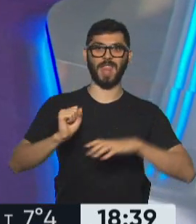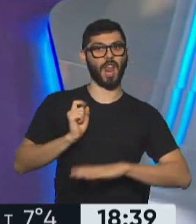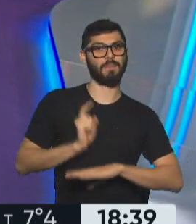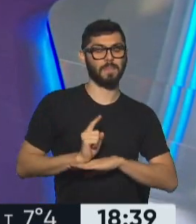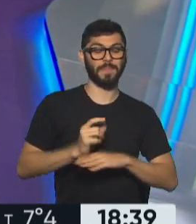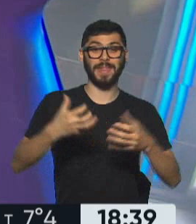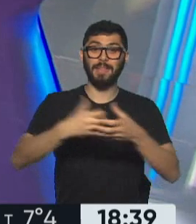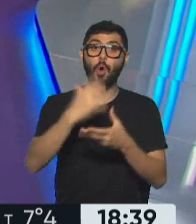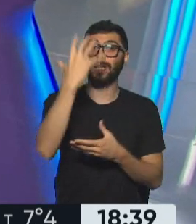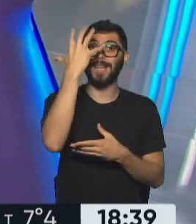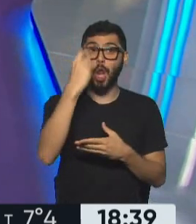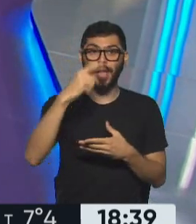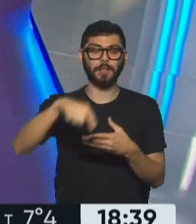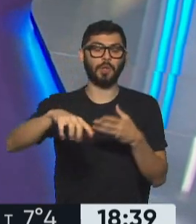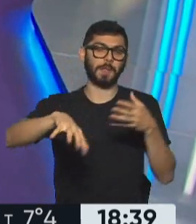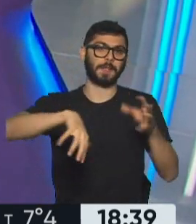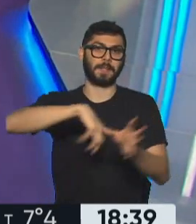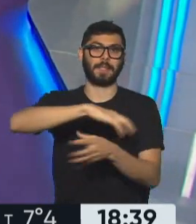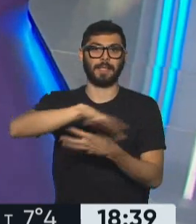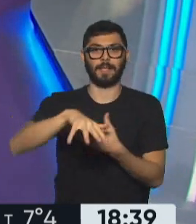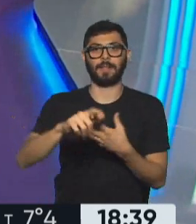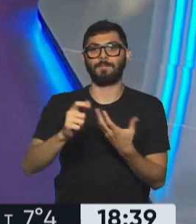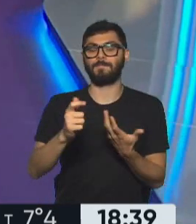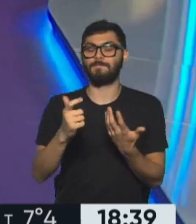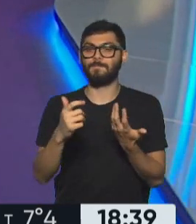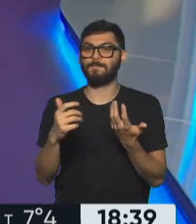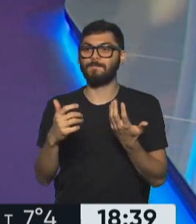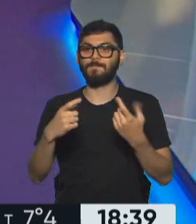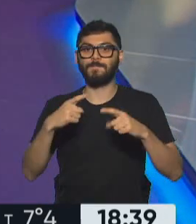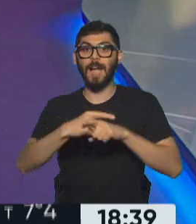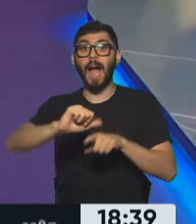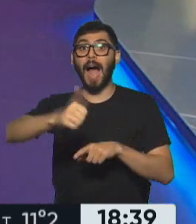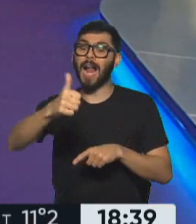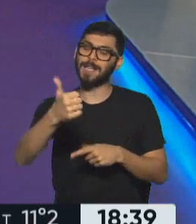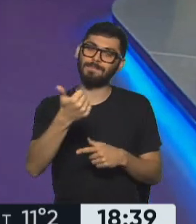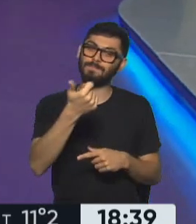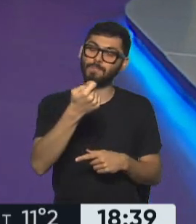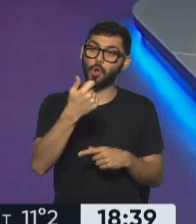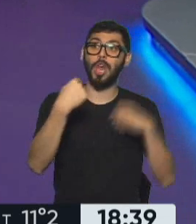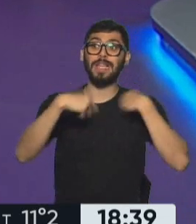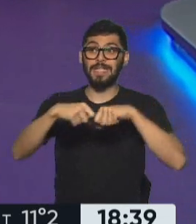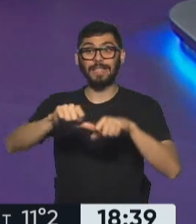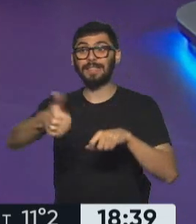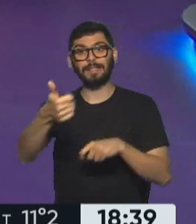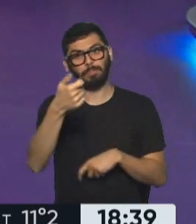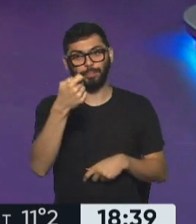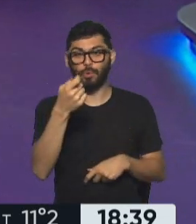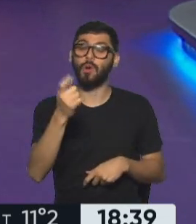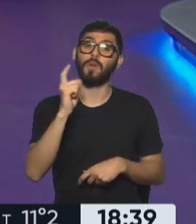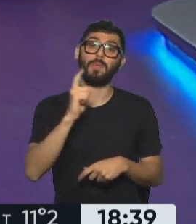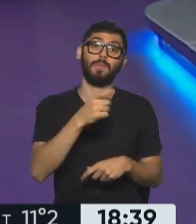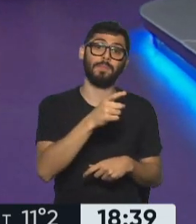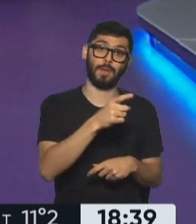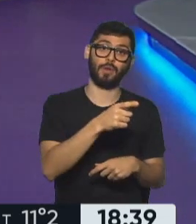San Lorenzo revolucionado, con muy pocos resultados, no solo en lo deportivo, sino también en